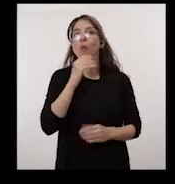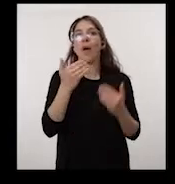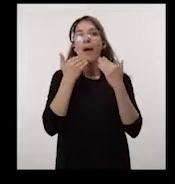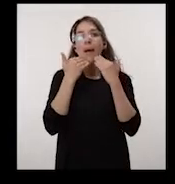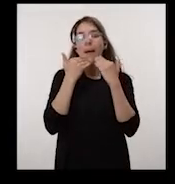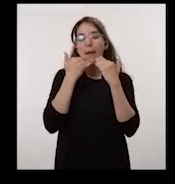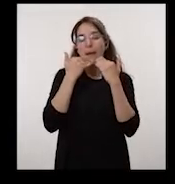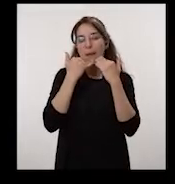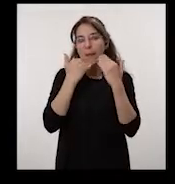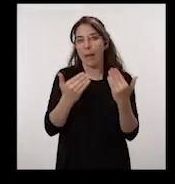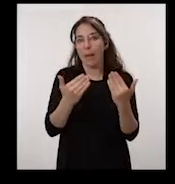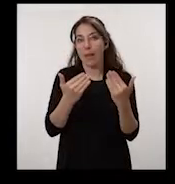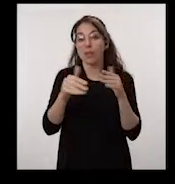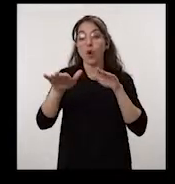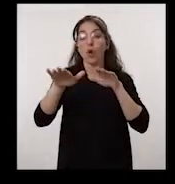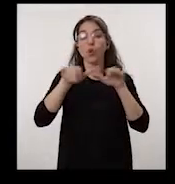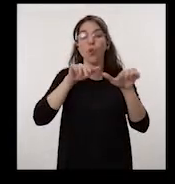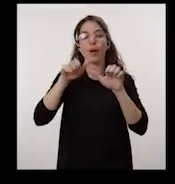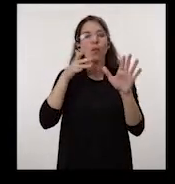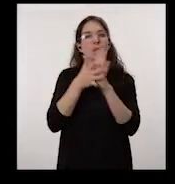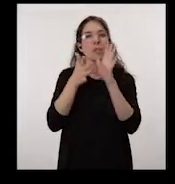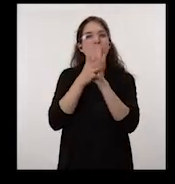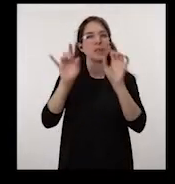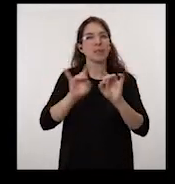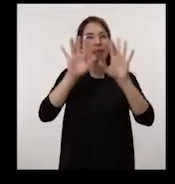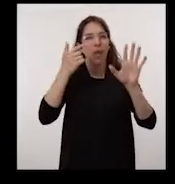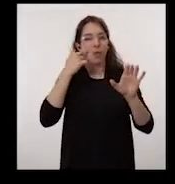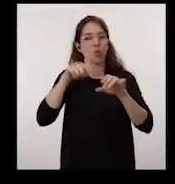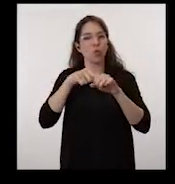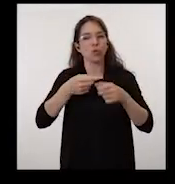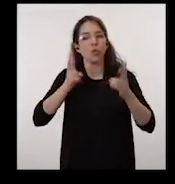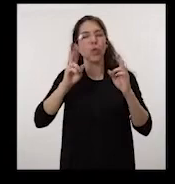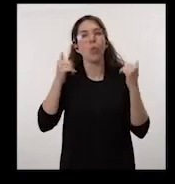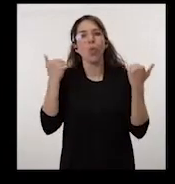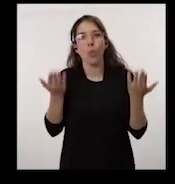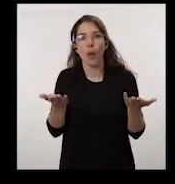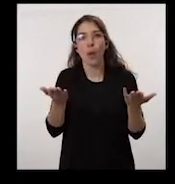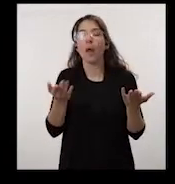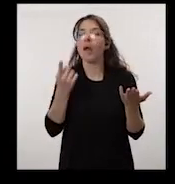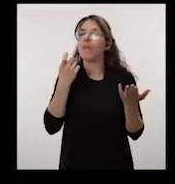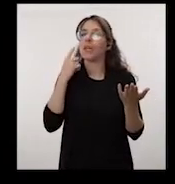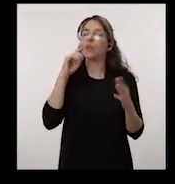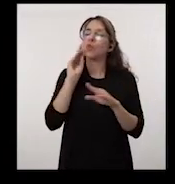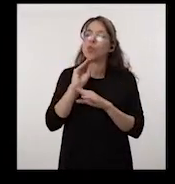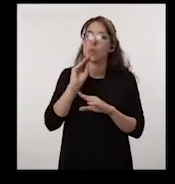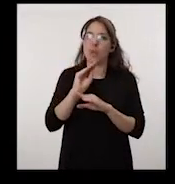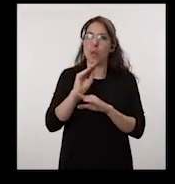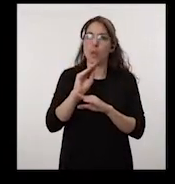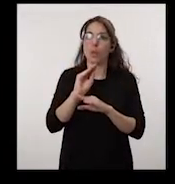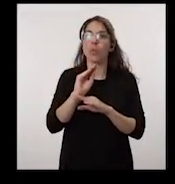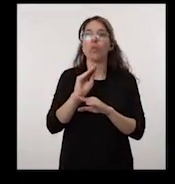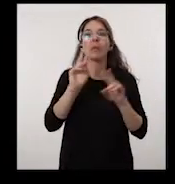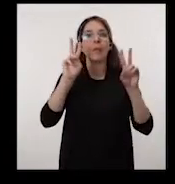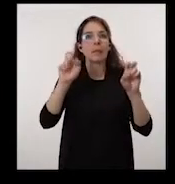una adecuada definición de la convocatoria de las vacantes en ese sentido hay que ser especialmente cuidadoso no